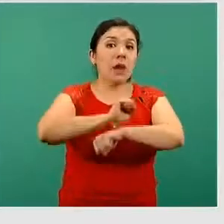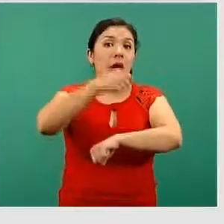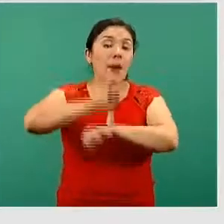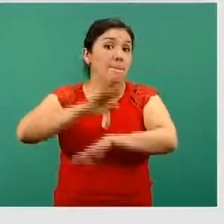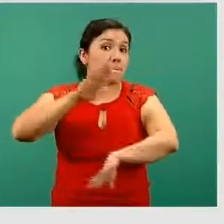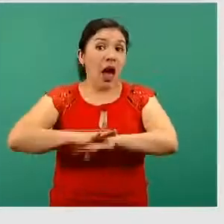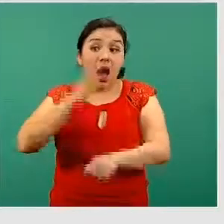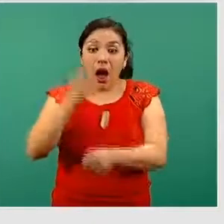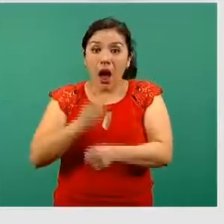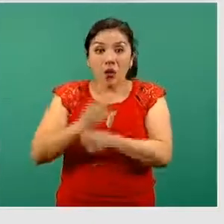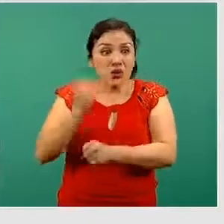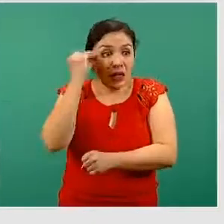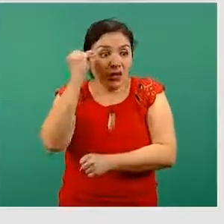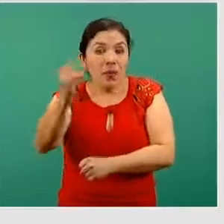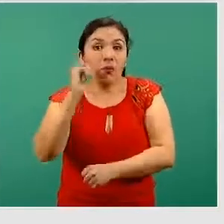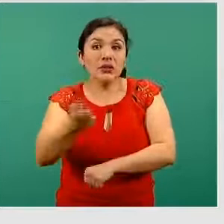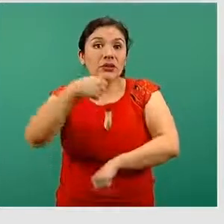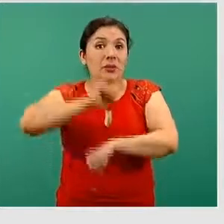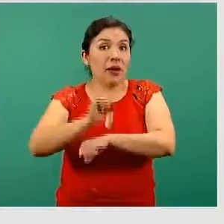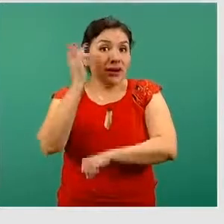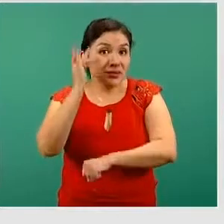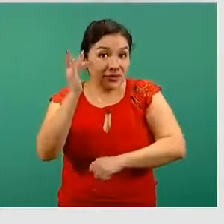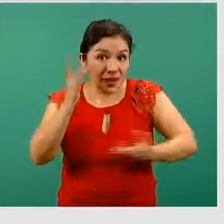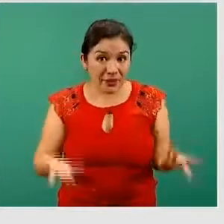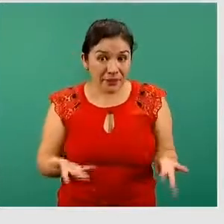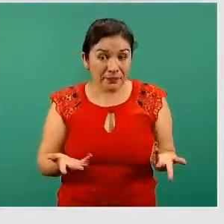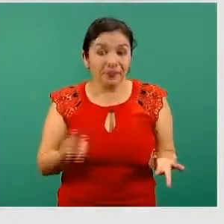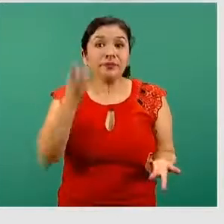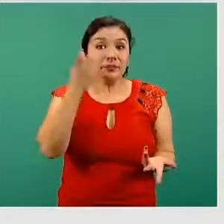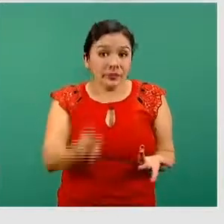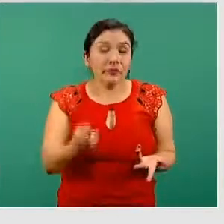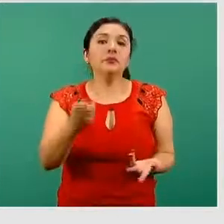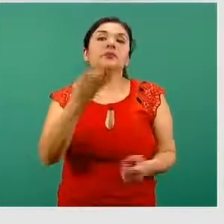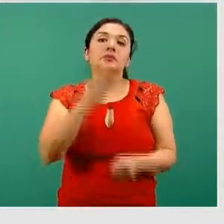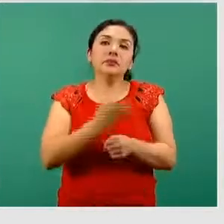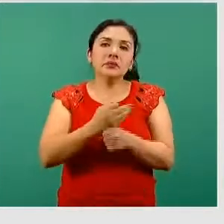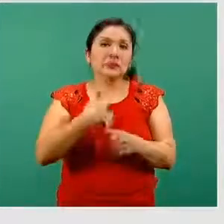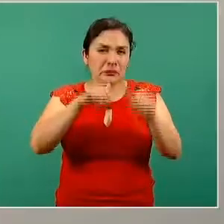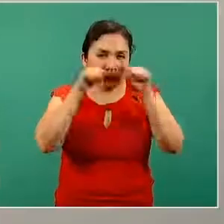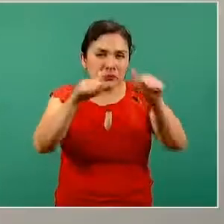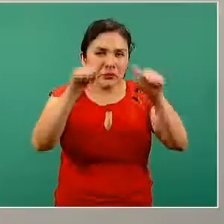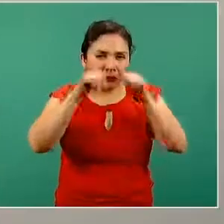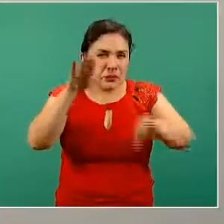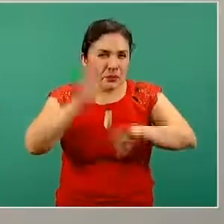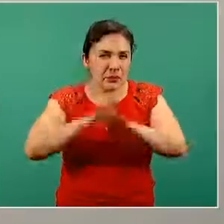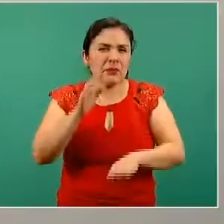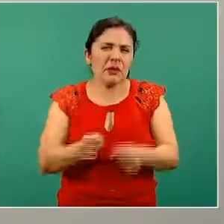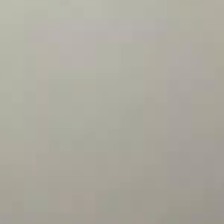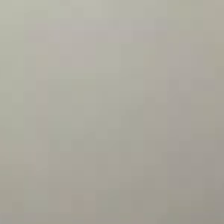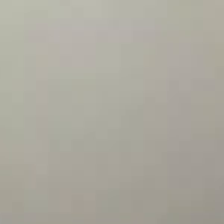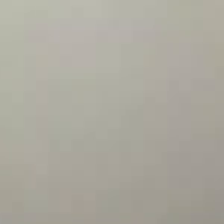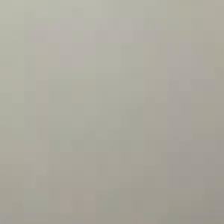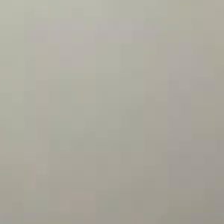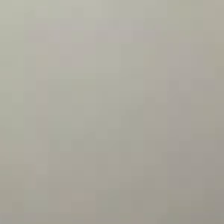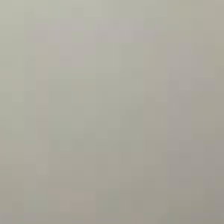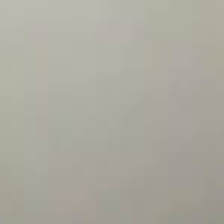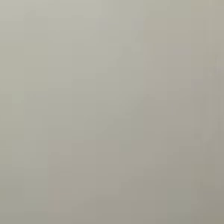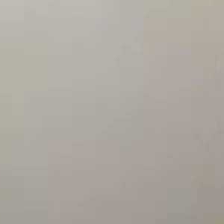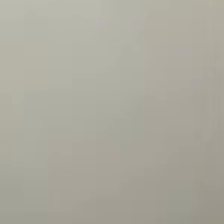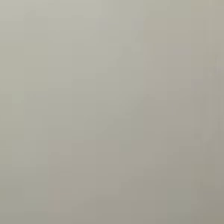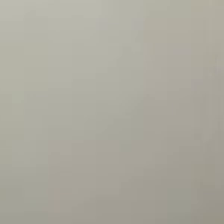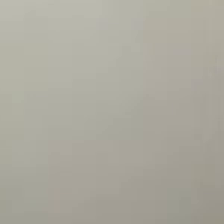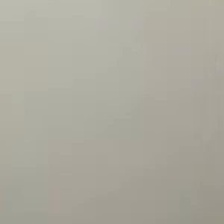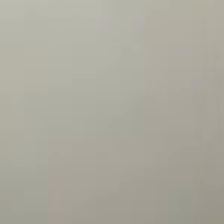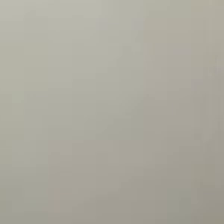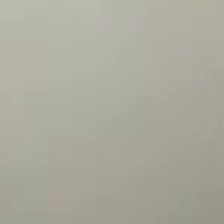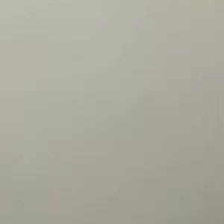este marco de Semana Santa. Entonces, vamos a estar muy atentos. De seguro, cualquiera de los siguientes días de esta